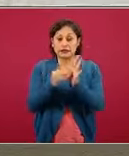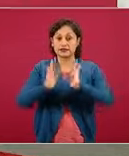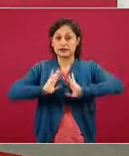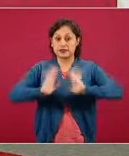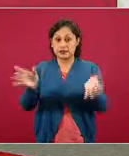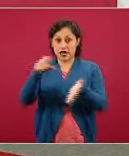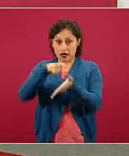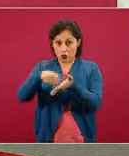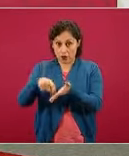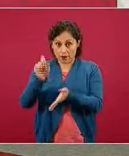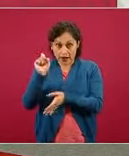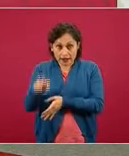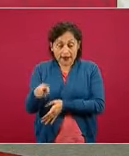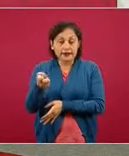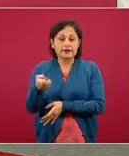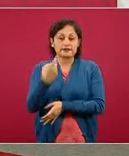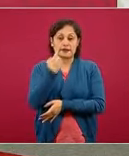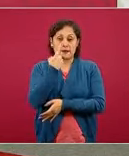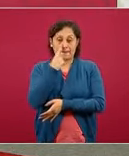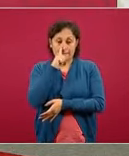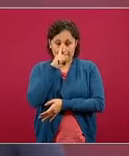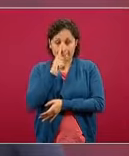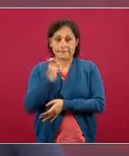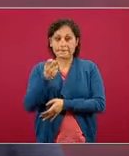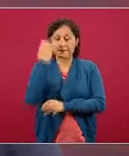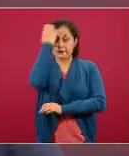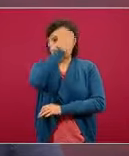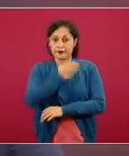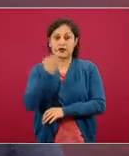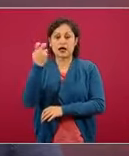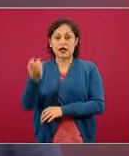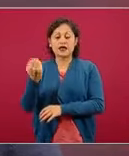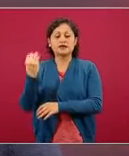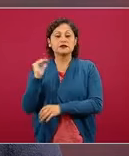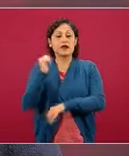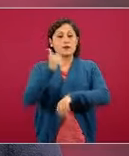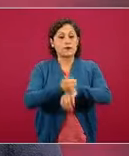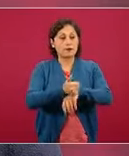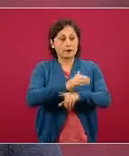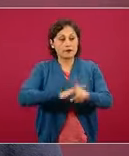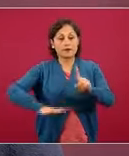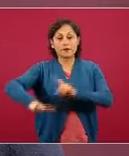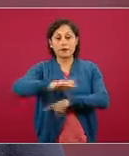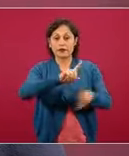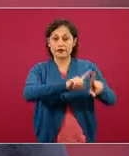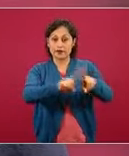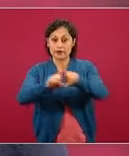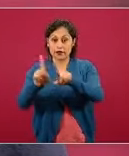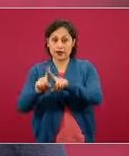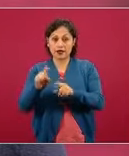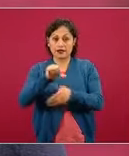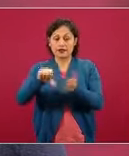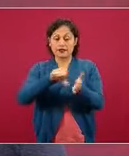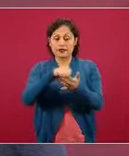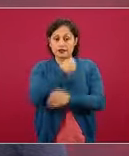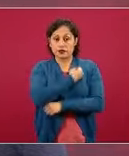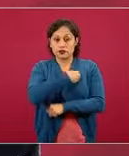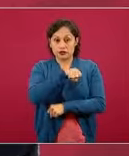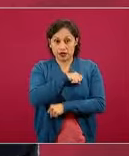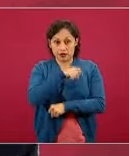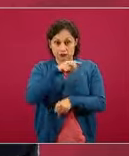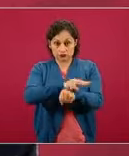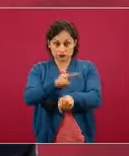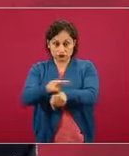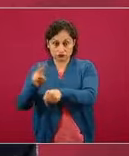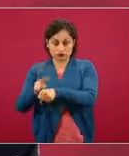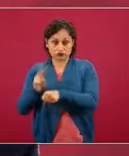de este tipo y que son las que se estarán enviando e implementando en las unidades de salud monitoras de enfermedad respiratoria,